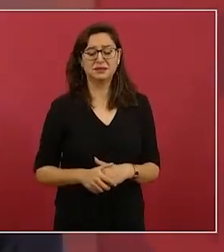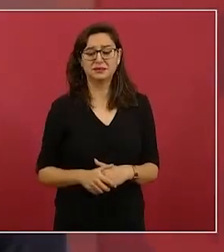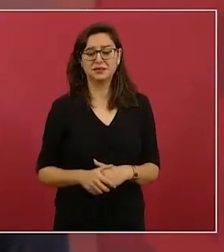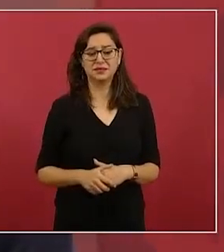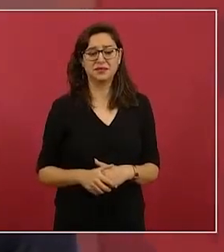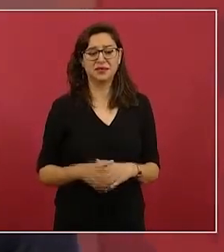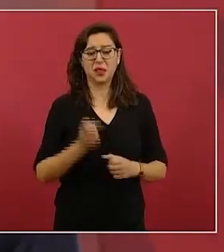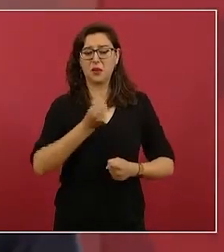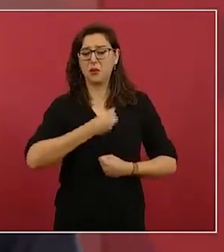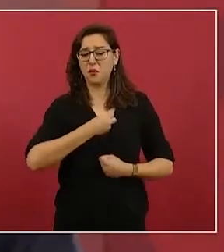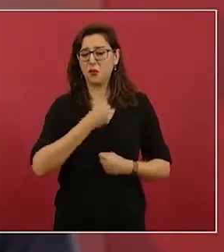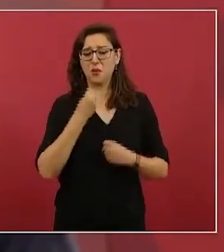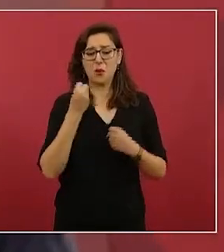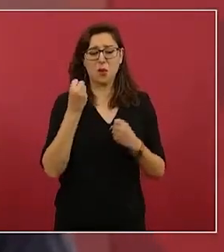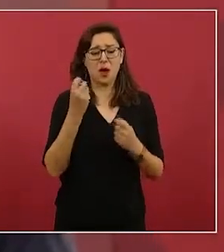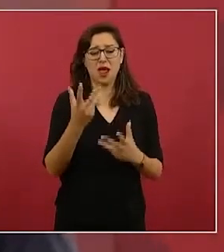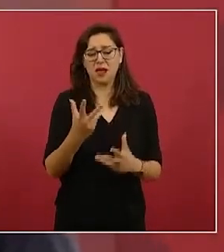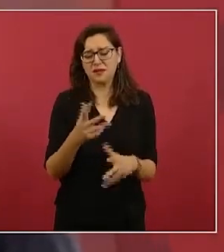los mejores poemas?